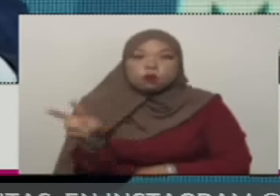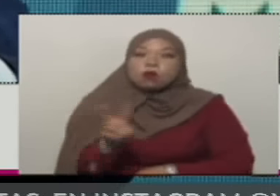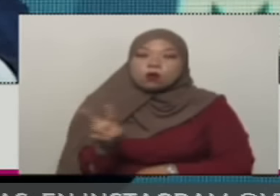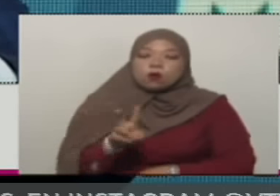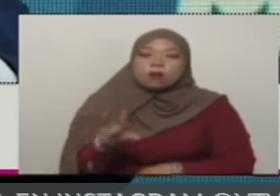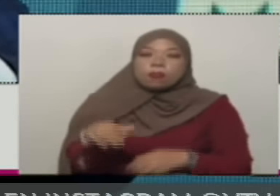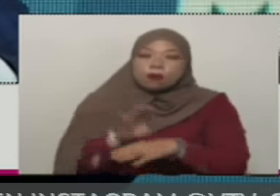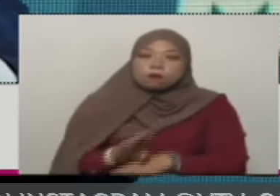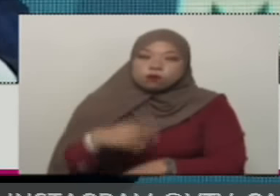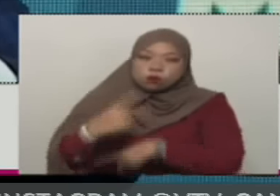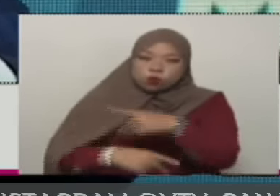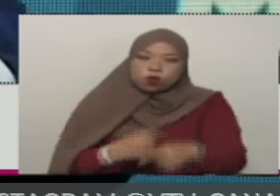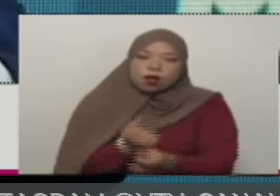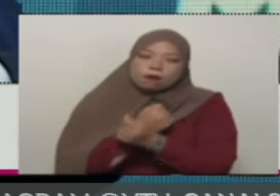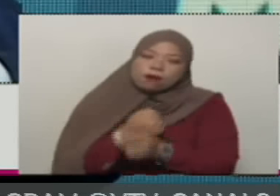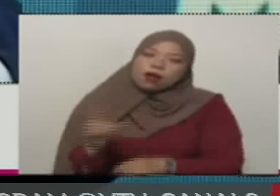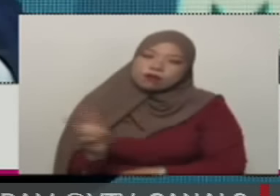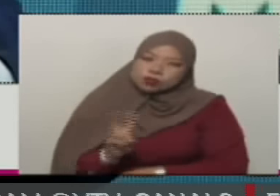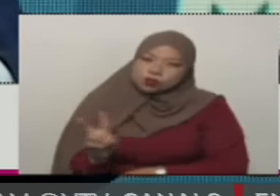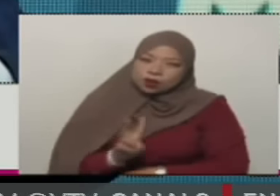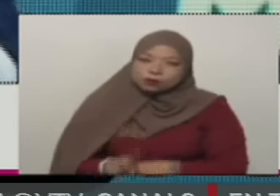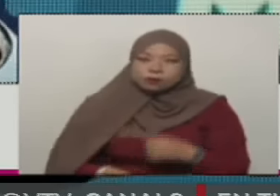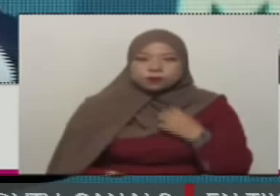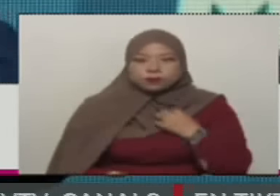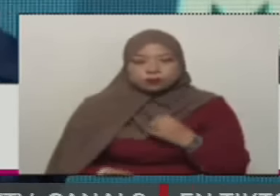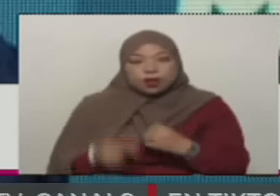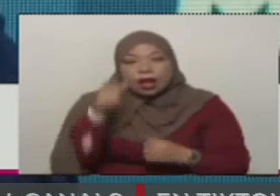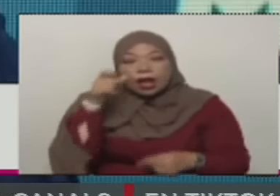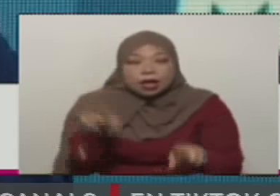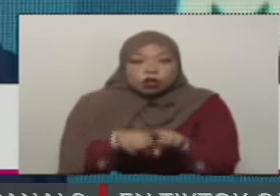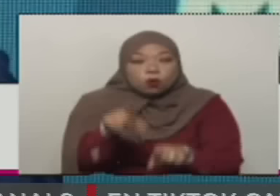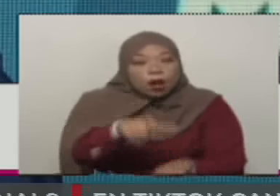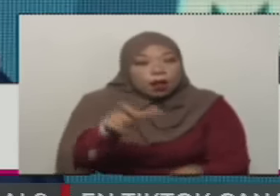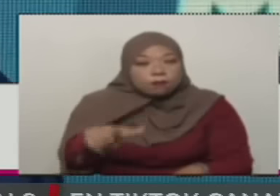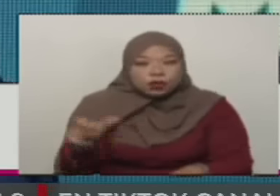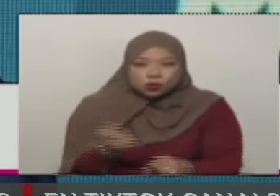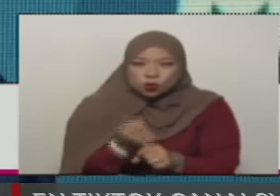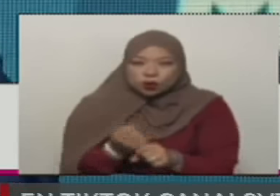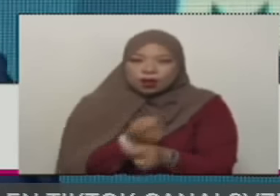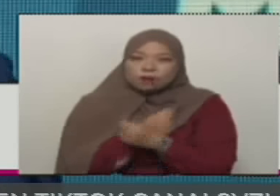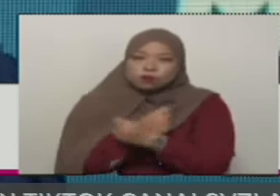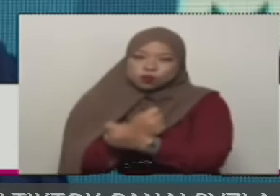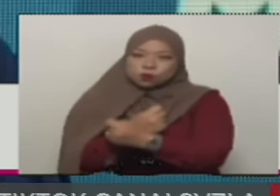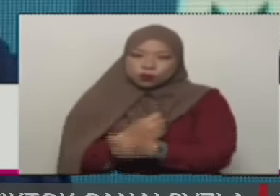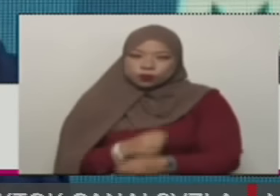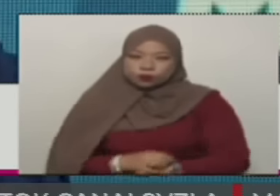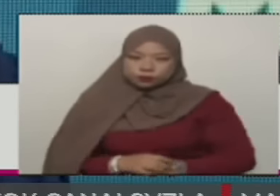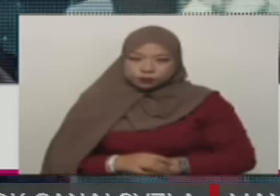para producir y amar al pueblo. Igualmente la milicia. Ahora,